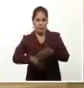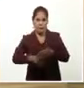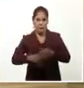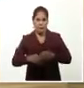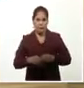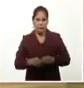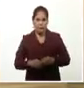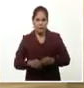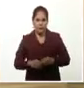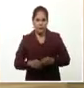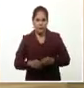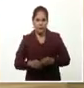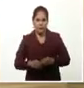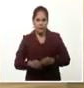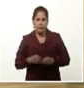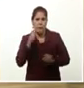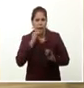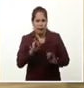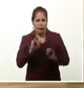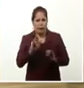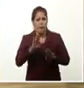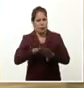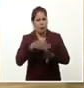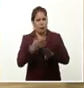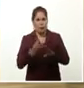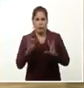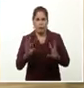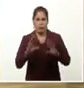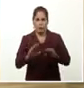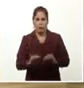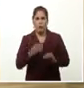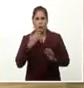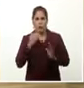del Poder Popular. Con más detalles en próximas emisiones. Muy buenas tardes.